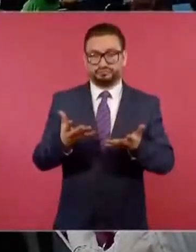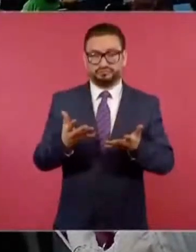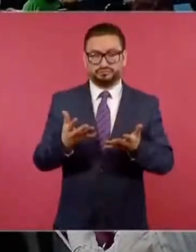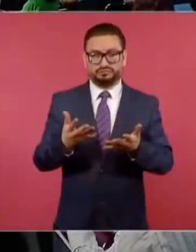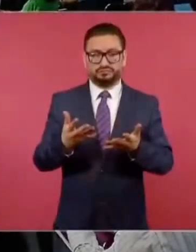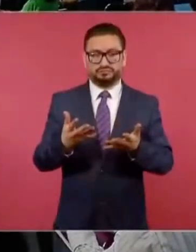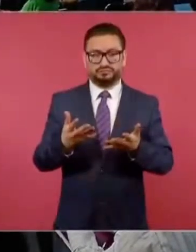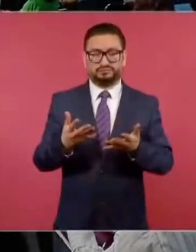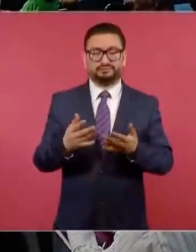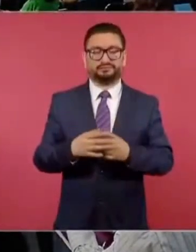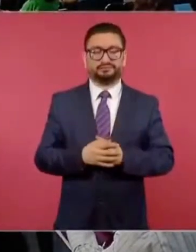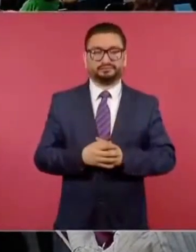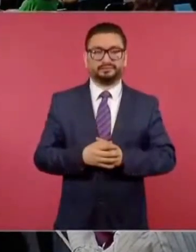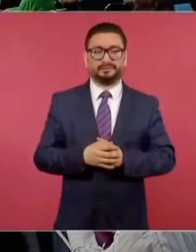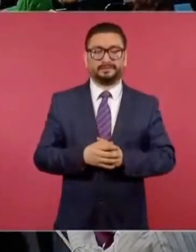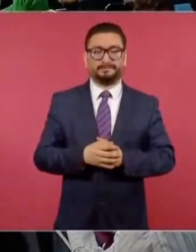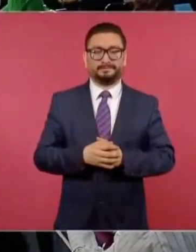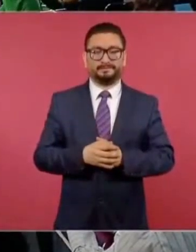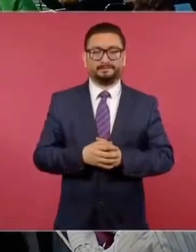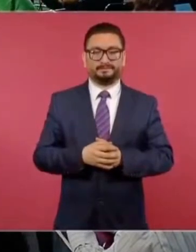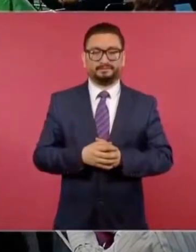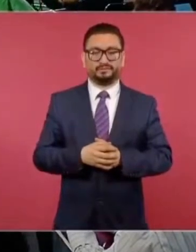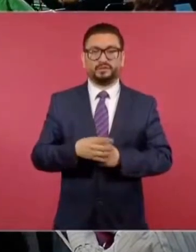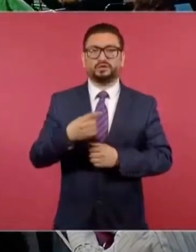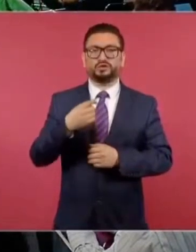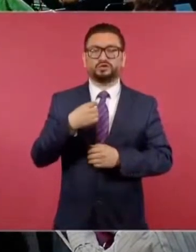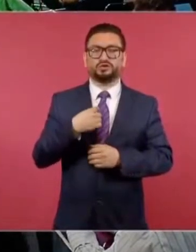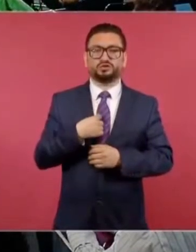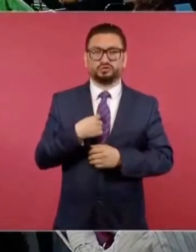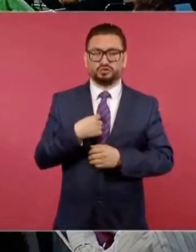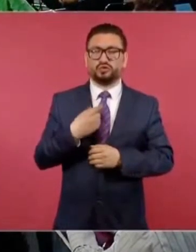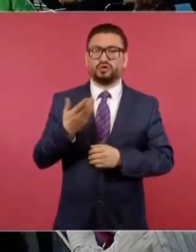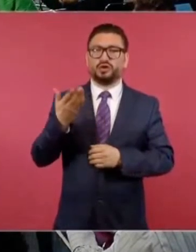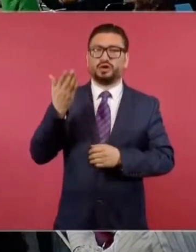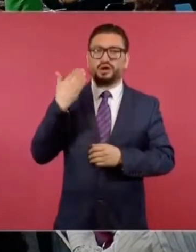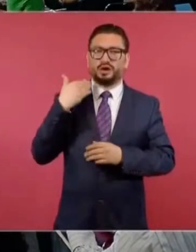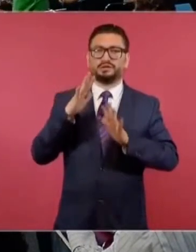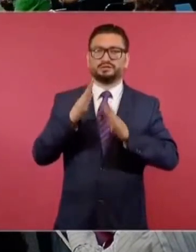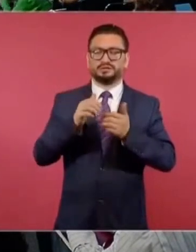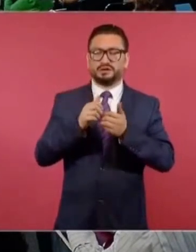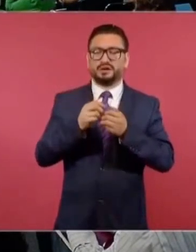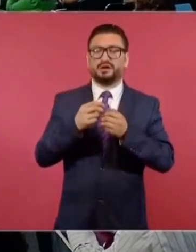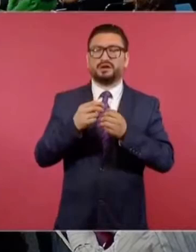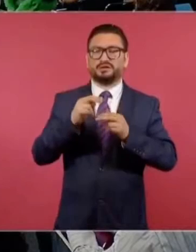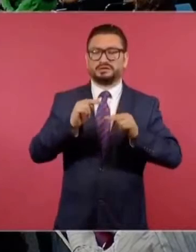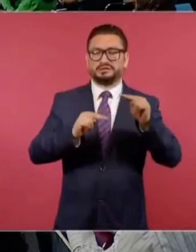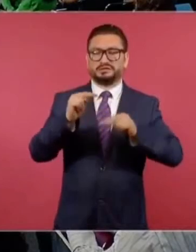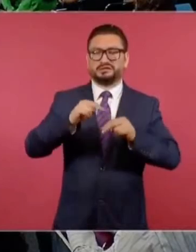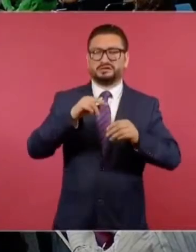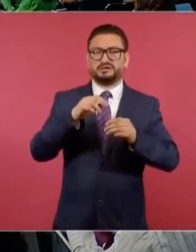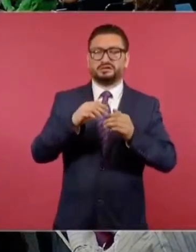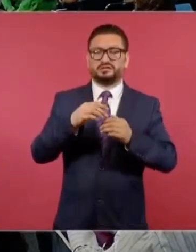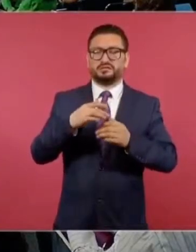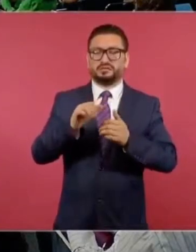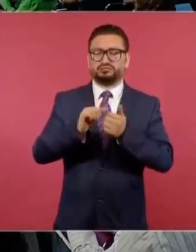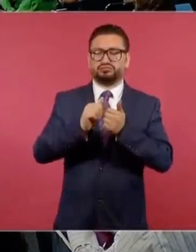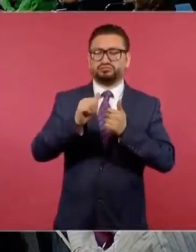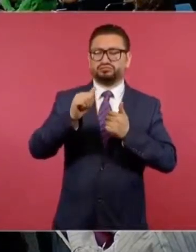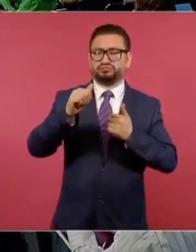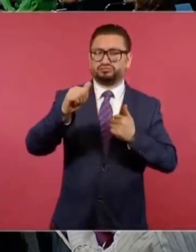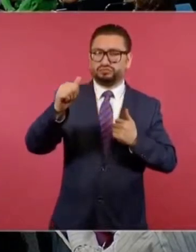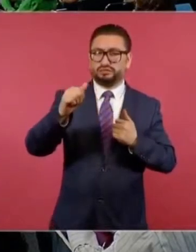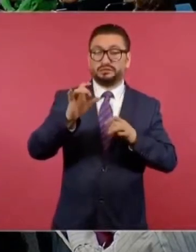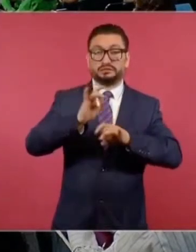de la noche a la mañana. Yo llevaba bastante ventaja y de repente en esta